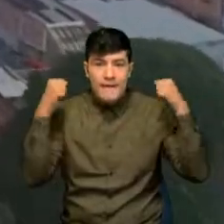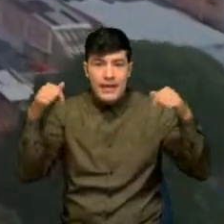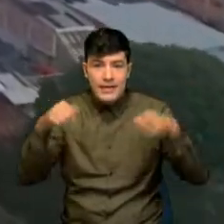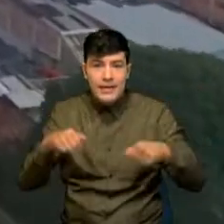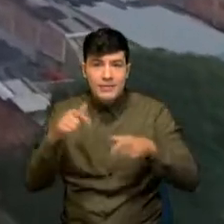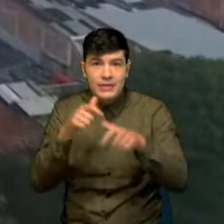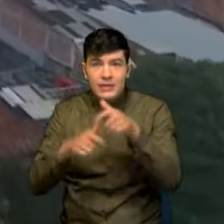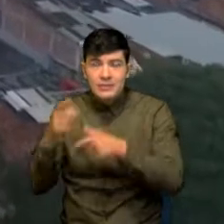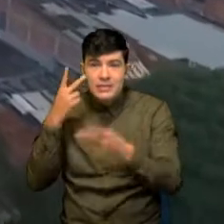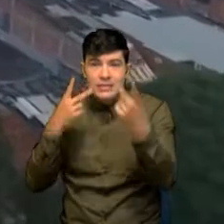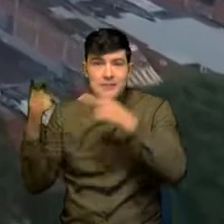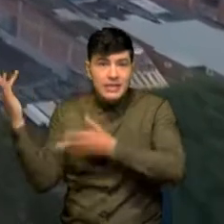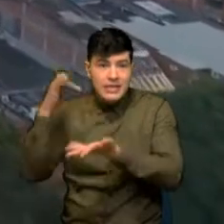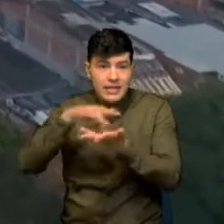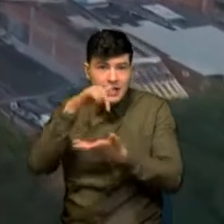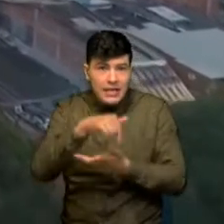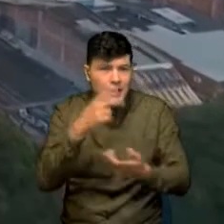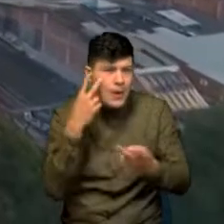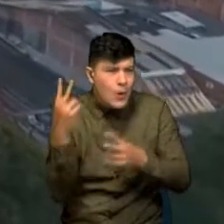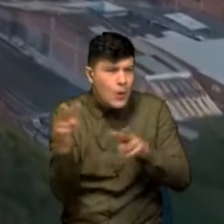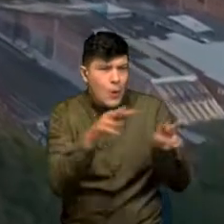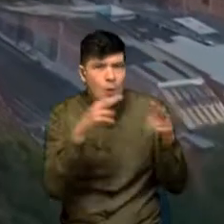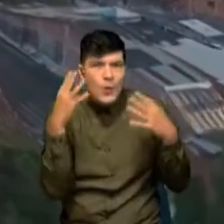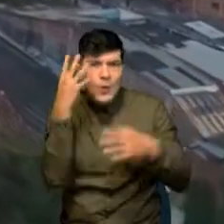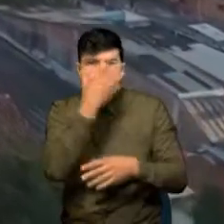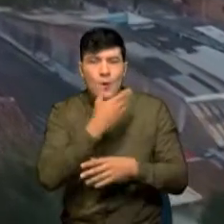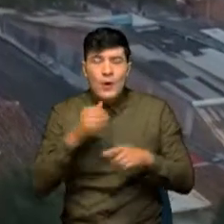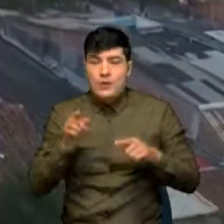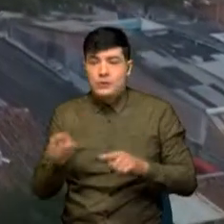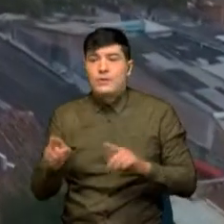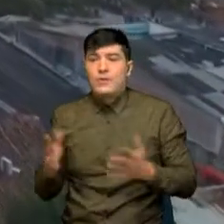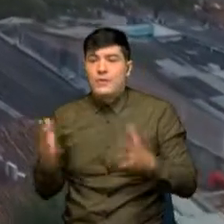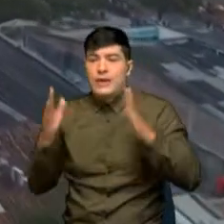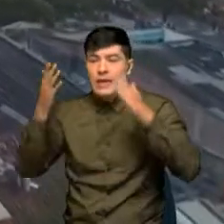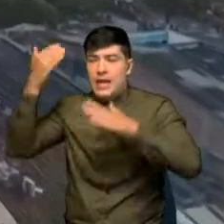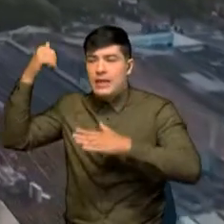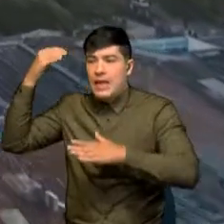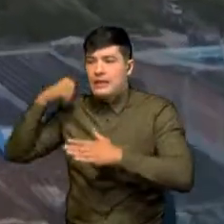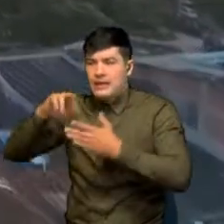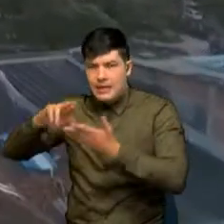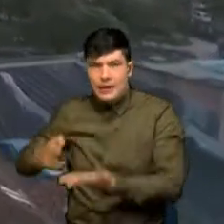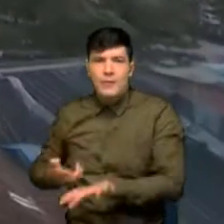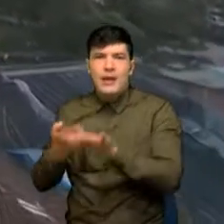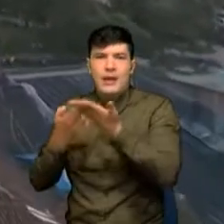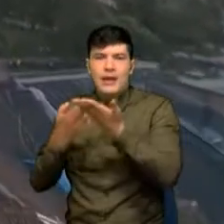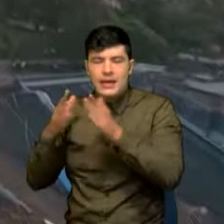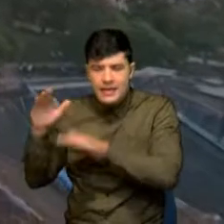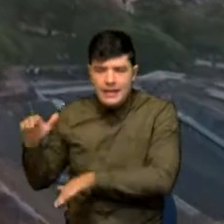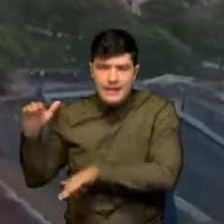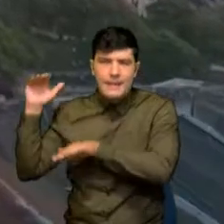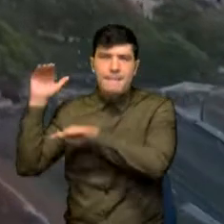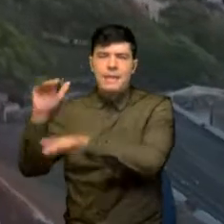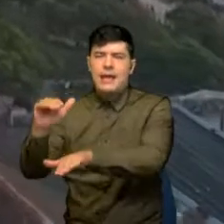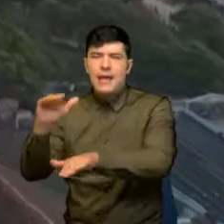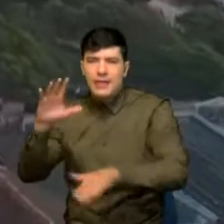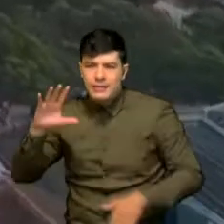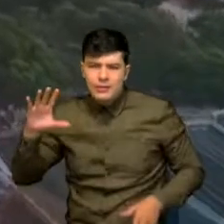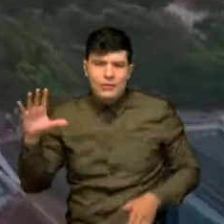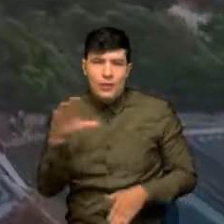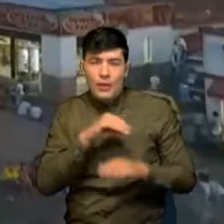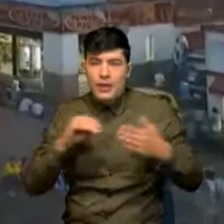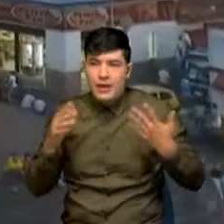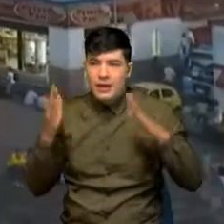nos visiten y disfruten. Ha sido una de las ferias también recuperadas y que hacen parte de la representación de toda esta